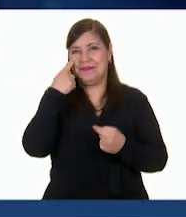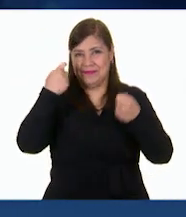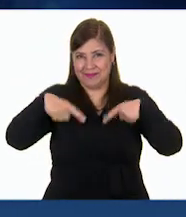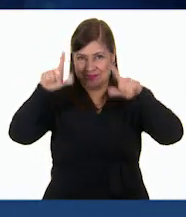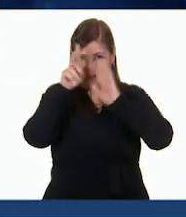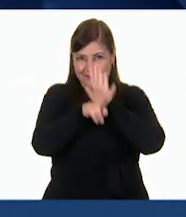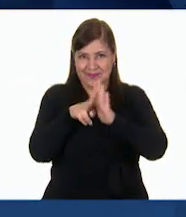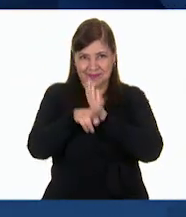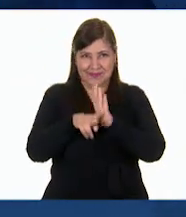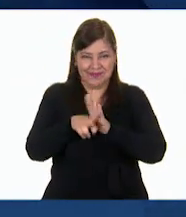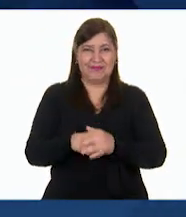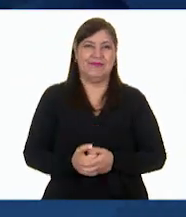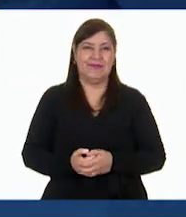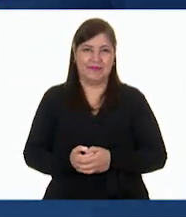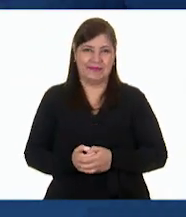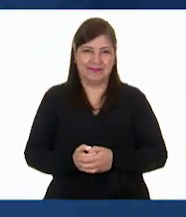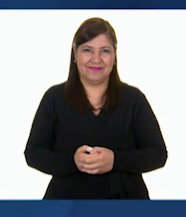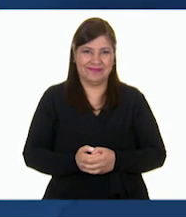siguiente video.